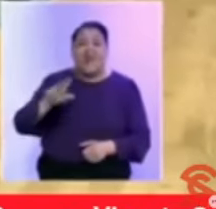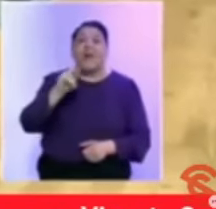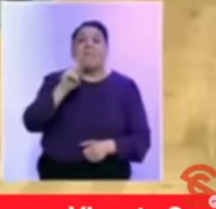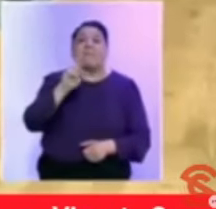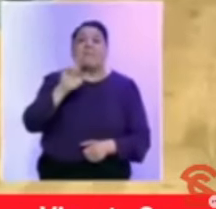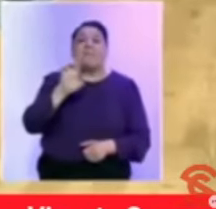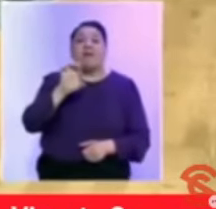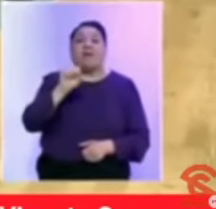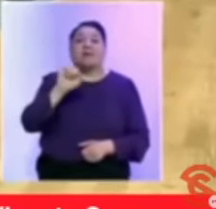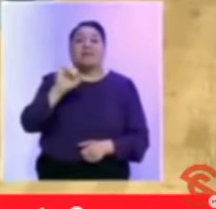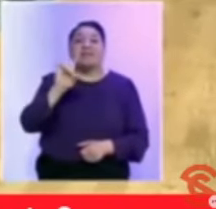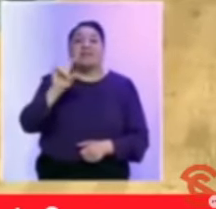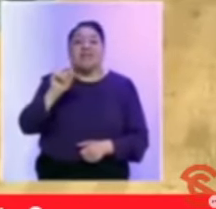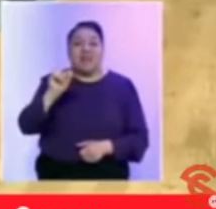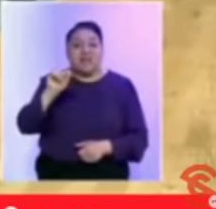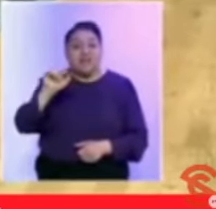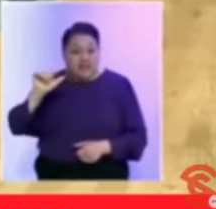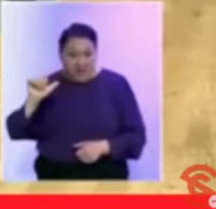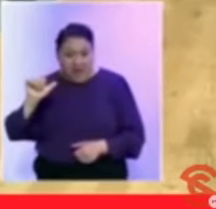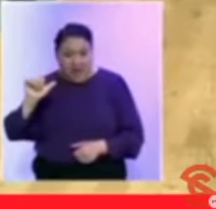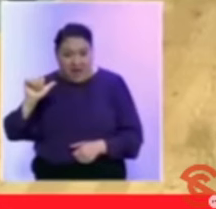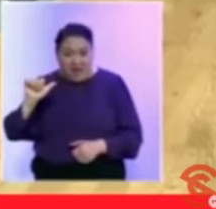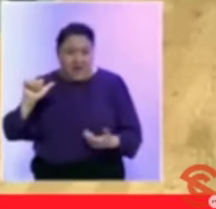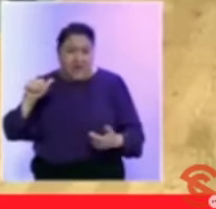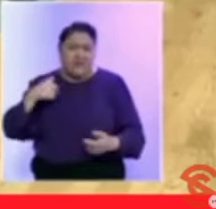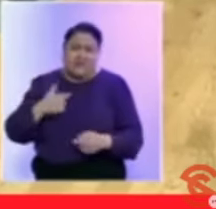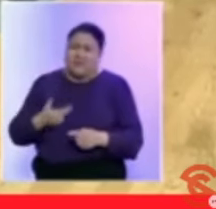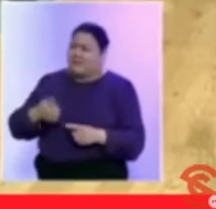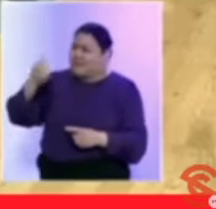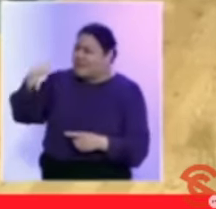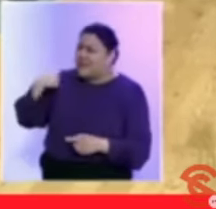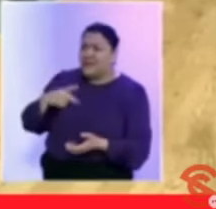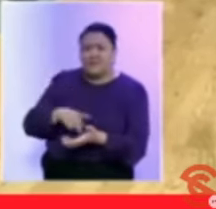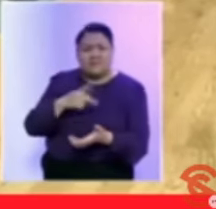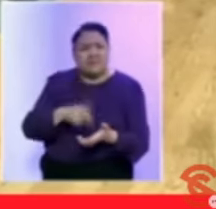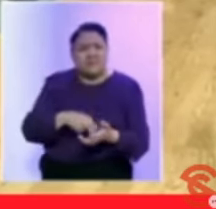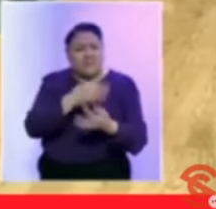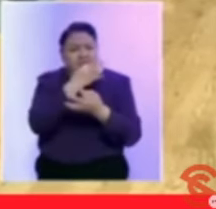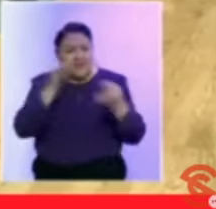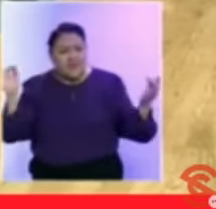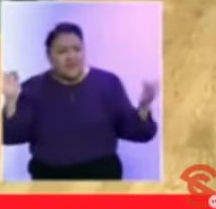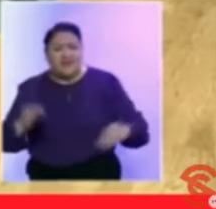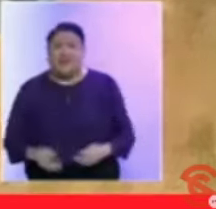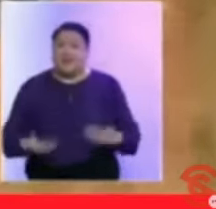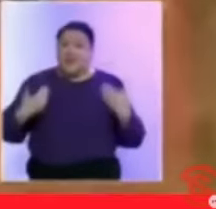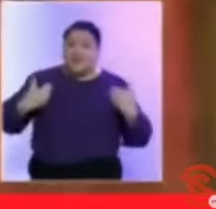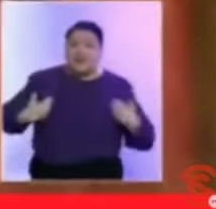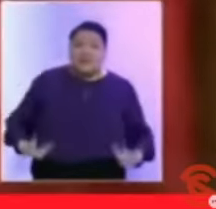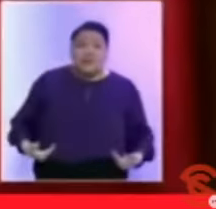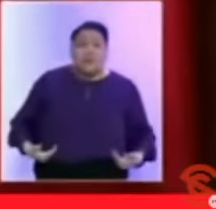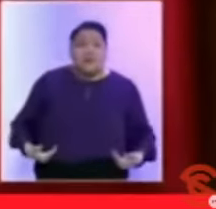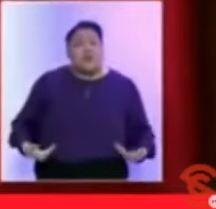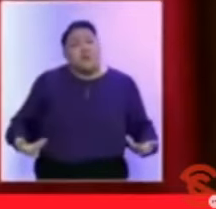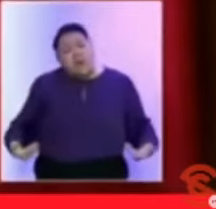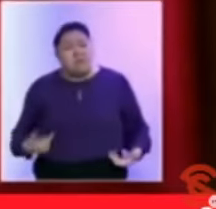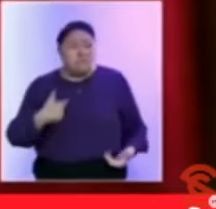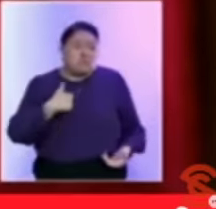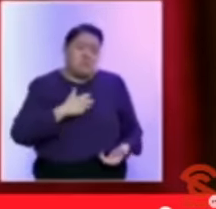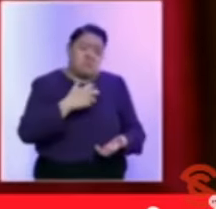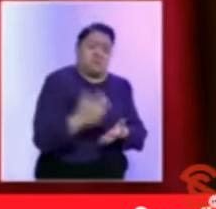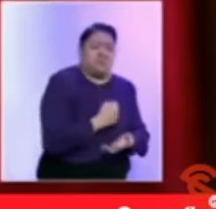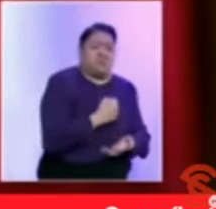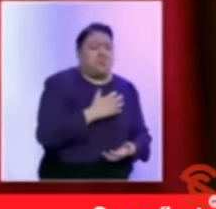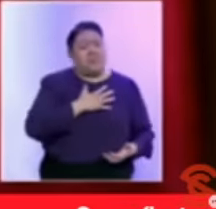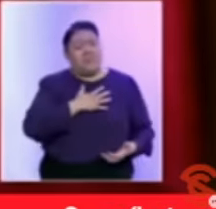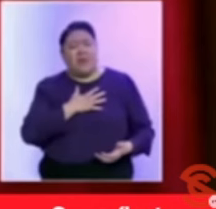le he como lo he dicho en otras ocasiones no lo asumo solo como un triunfo individual